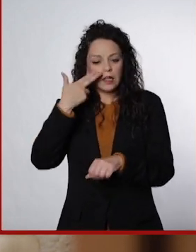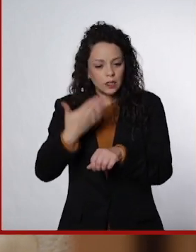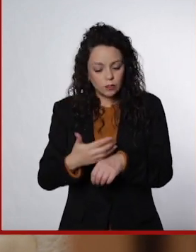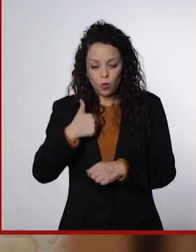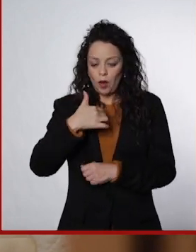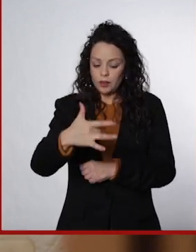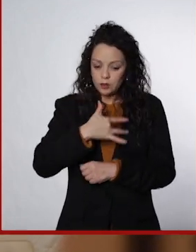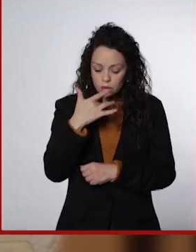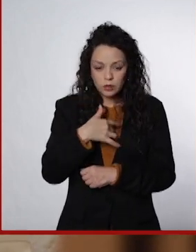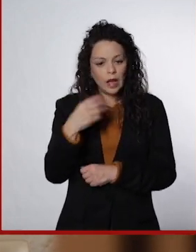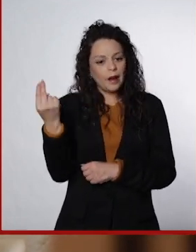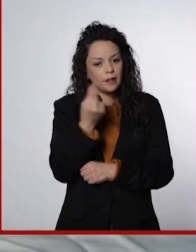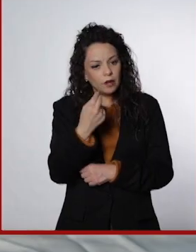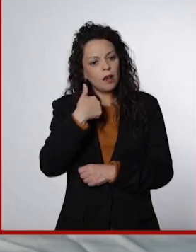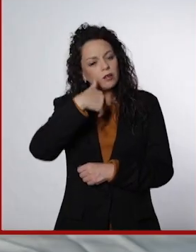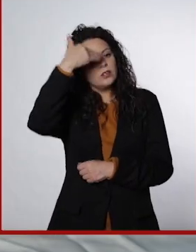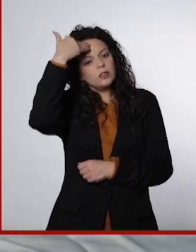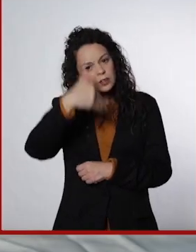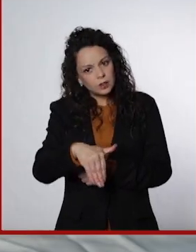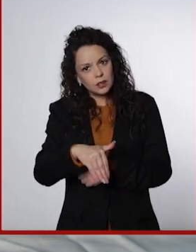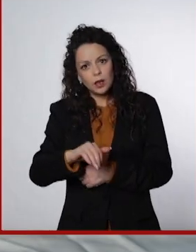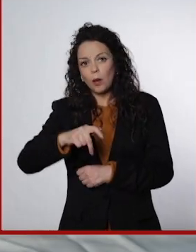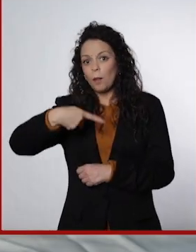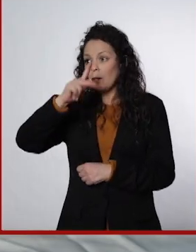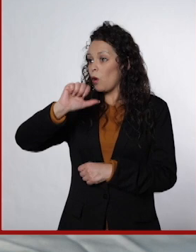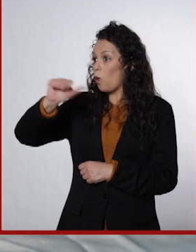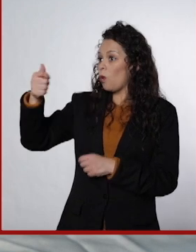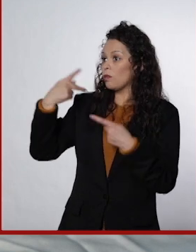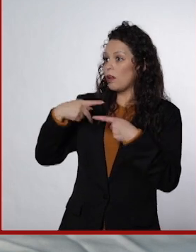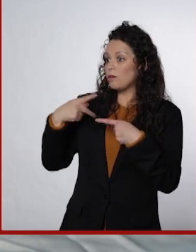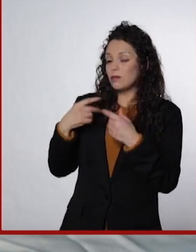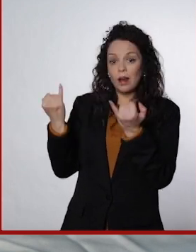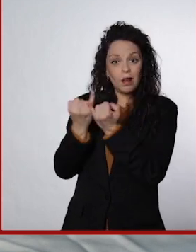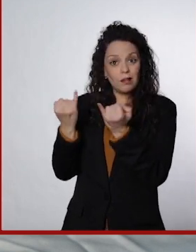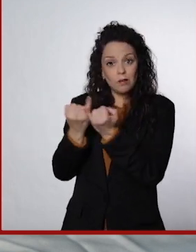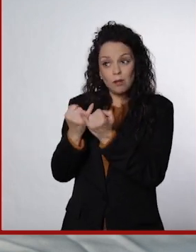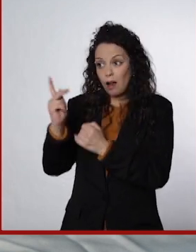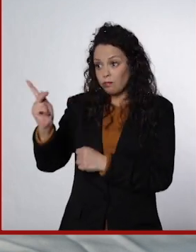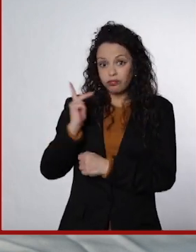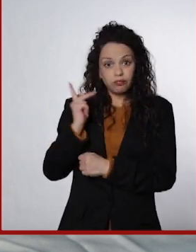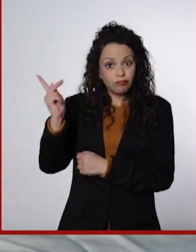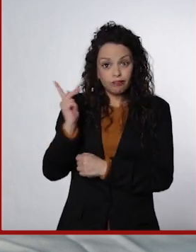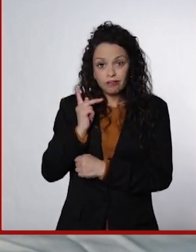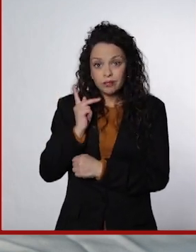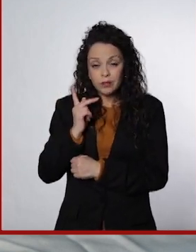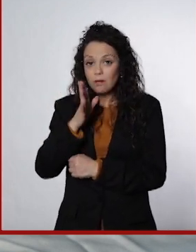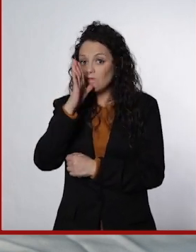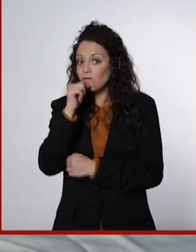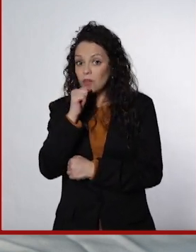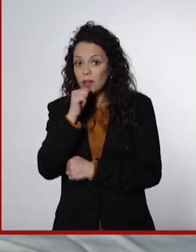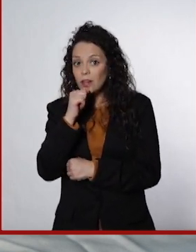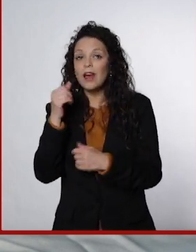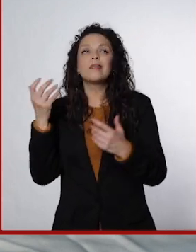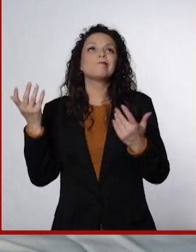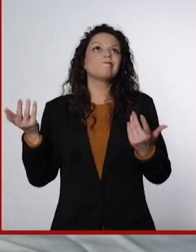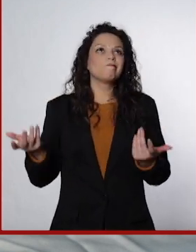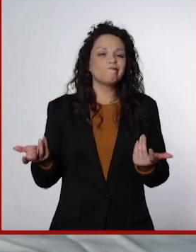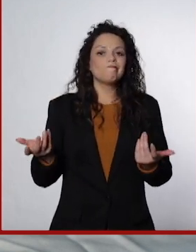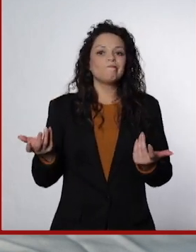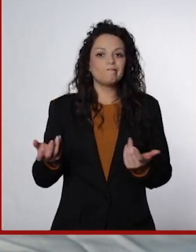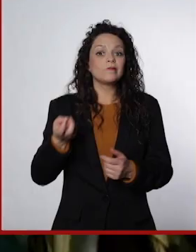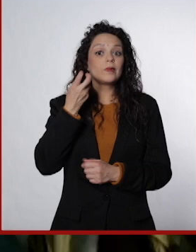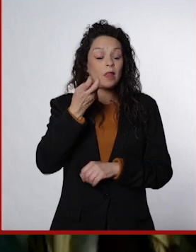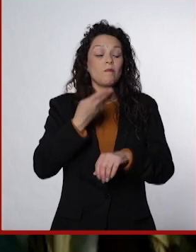sientes, de lo que necesitas, lo pongas en palabras, si la otra persona no está en un lugar en el que quiera o pueda escuchar abiertamente,